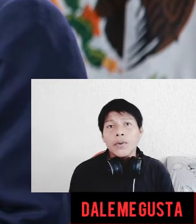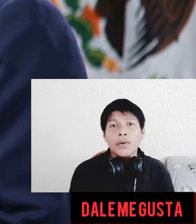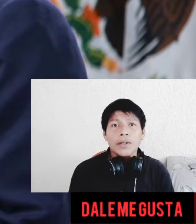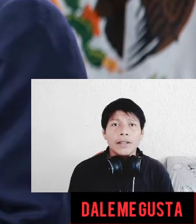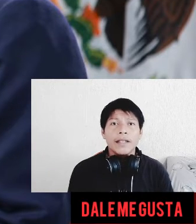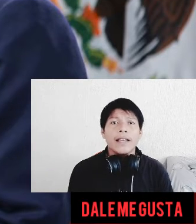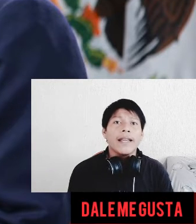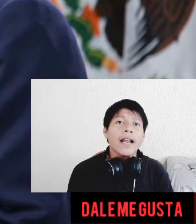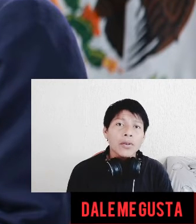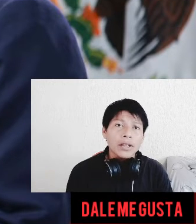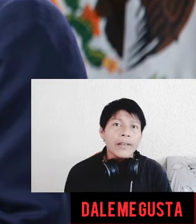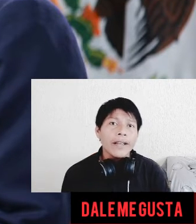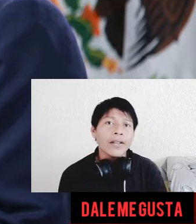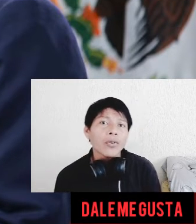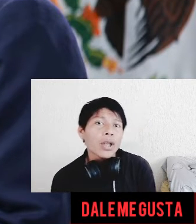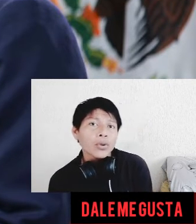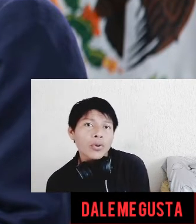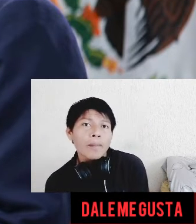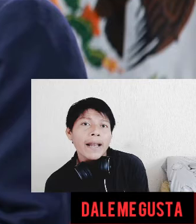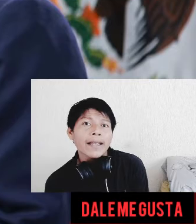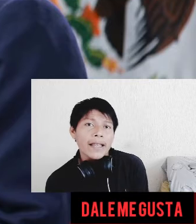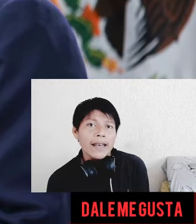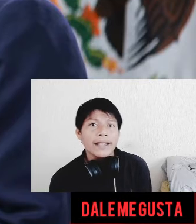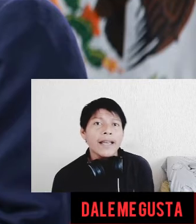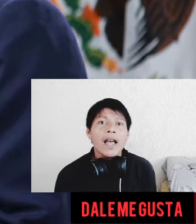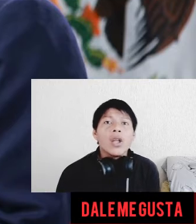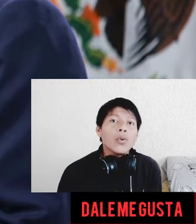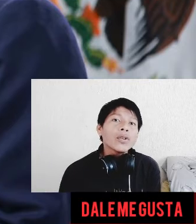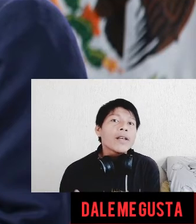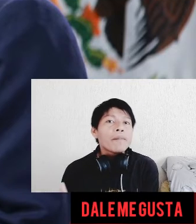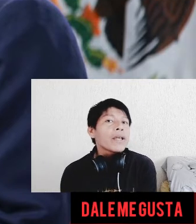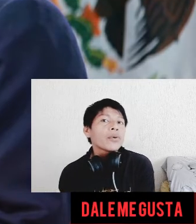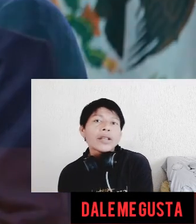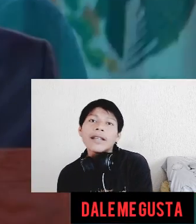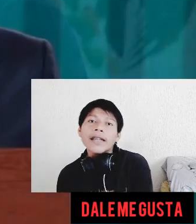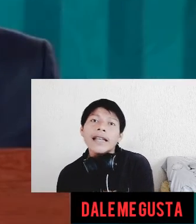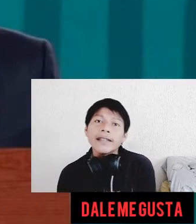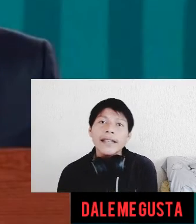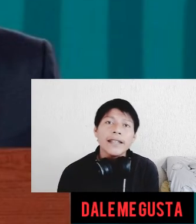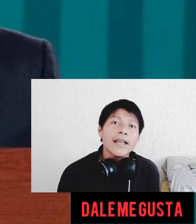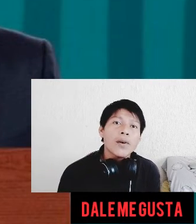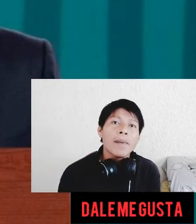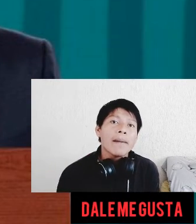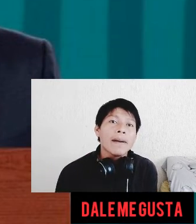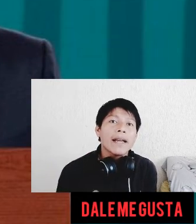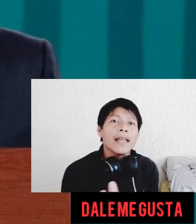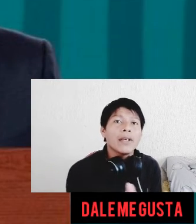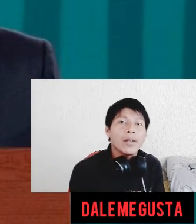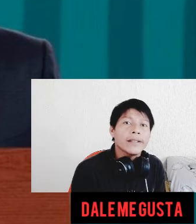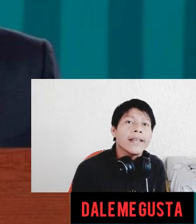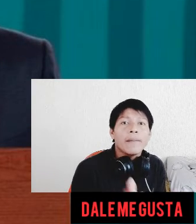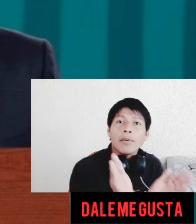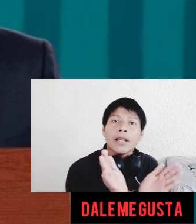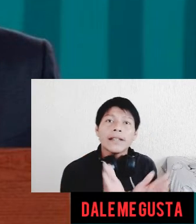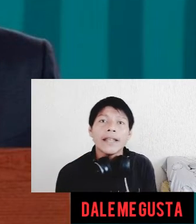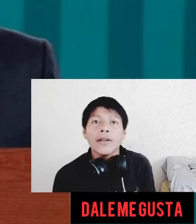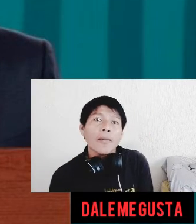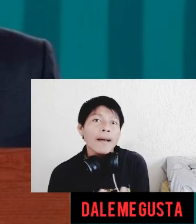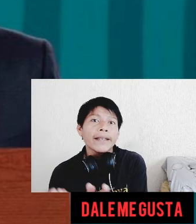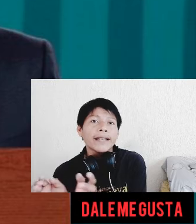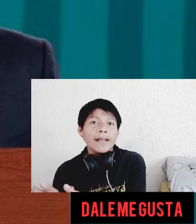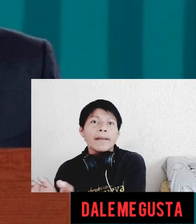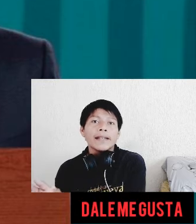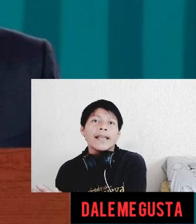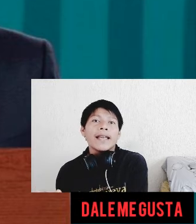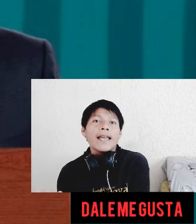el señor Gerardo Esquivel no le gustó para nada la idea. No se puede utilizar ese dinero para pagar la deuda externa porque ese dinero